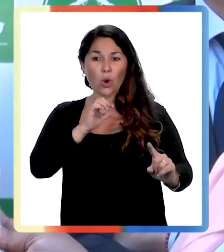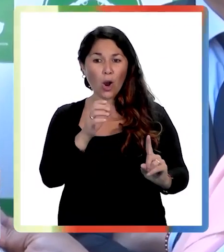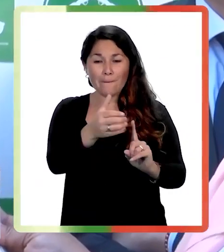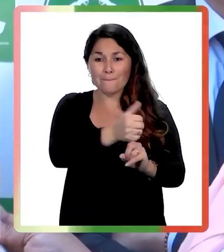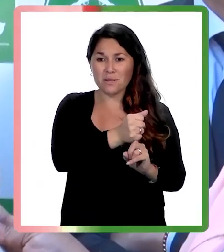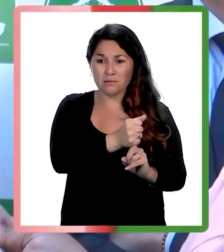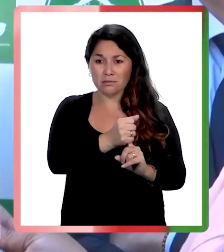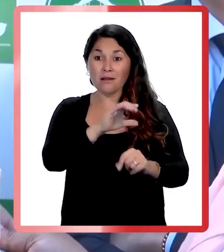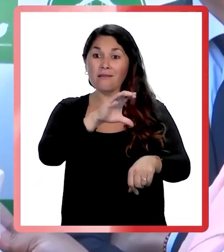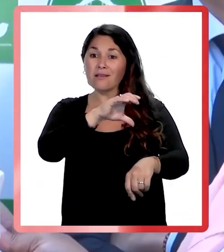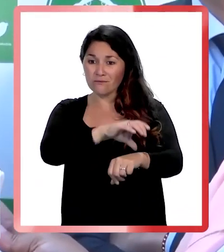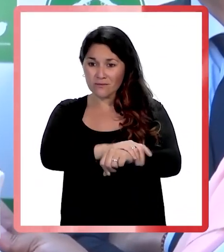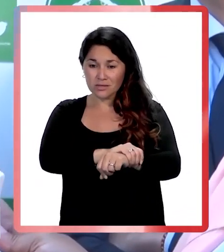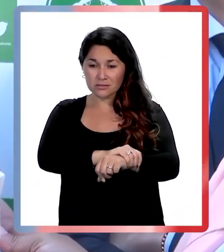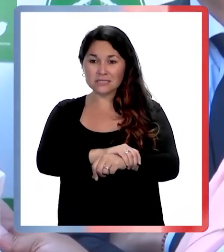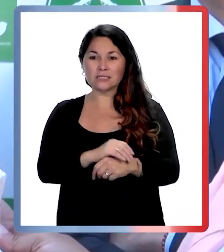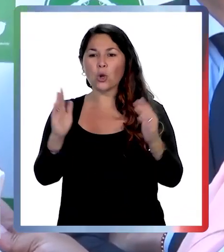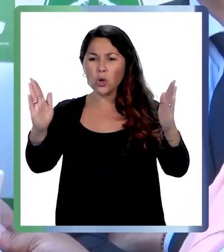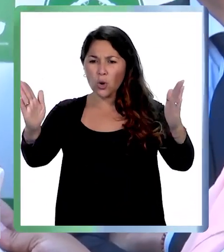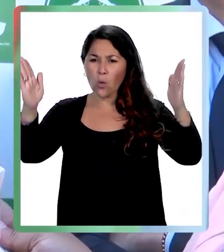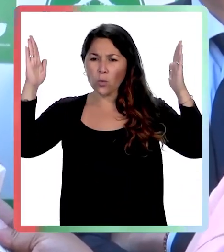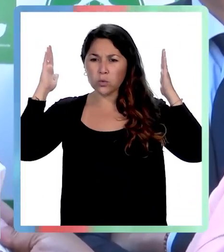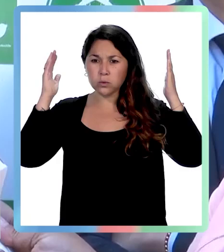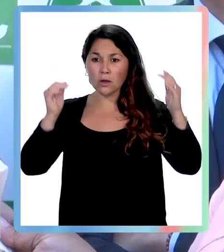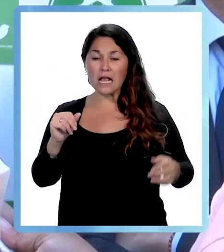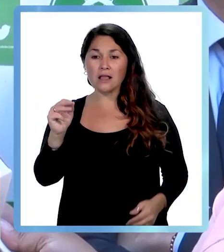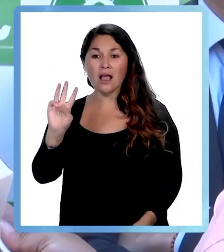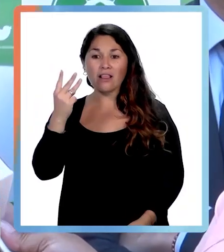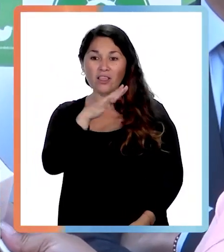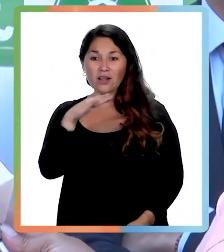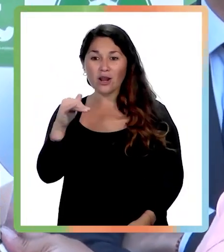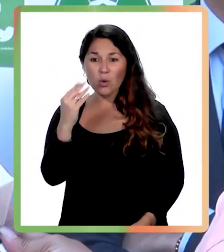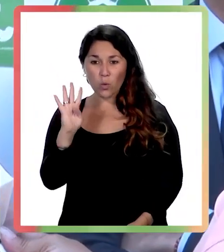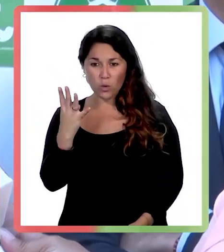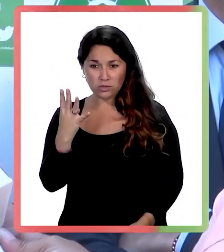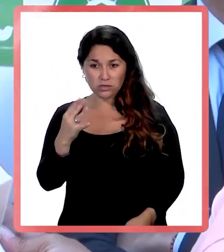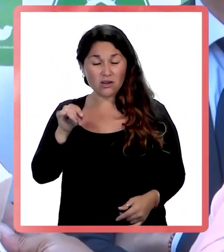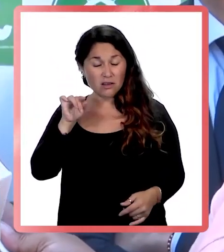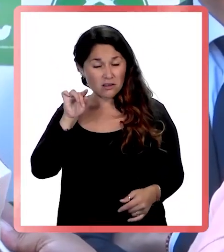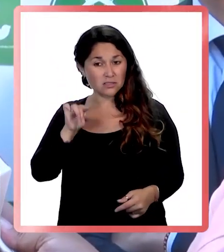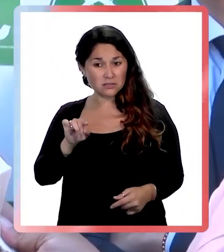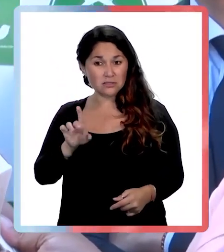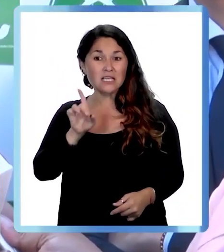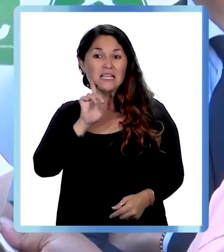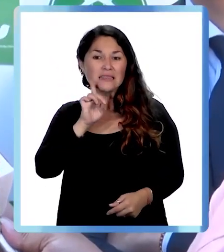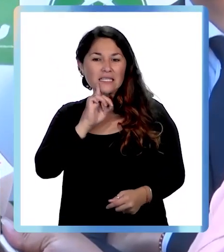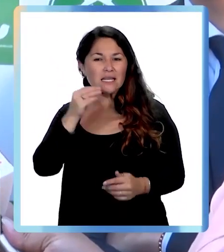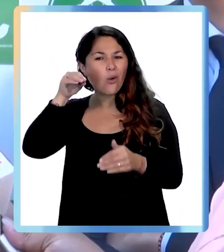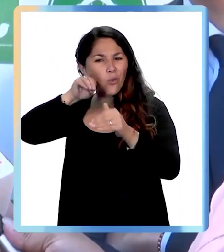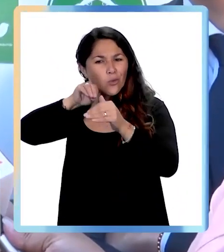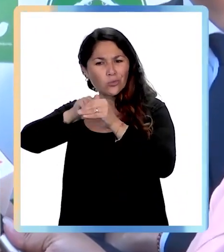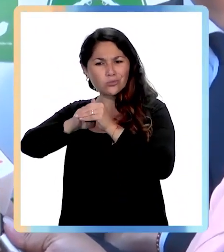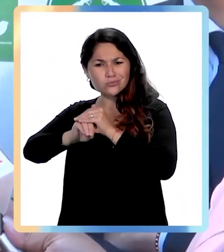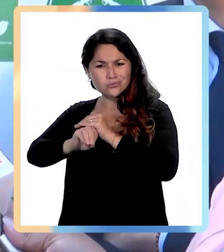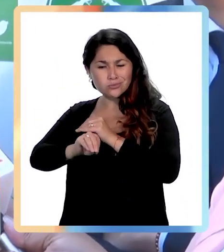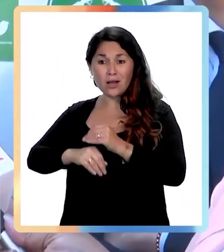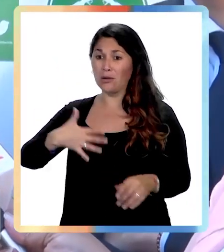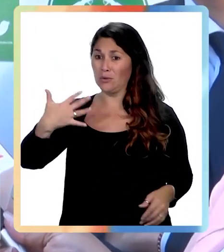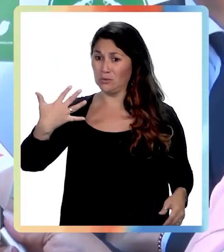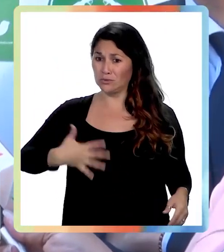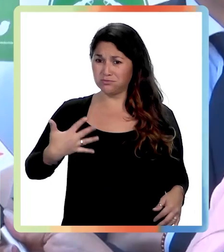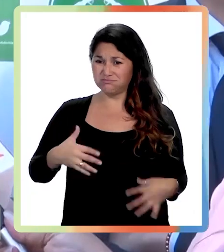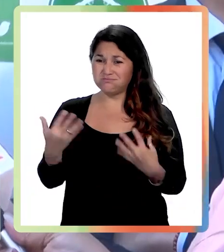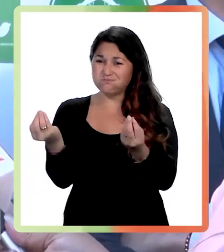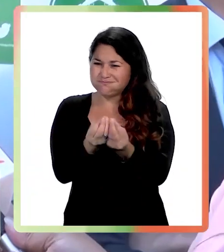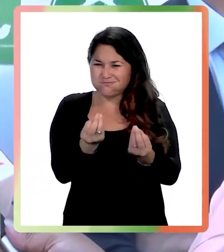y de este camión 3/4 que mantenía en su interior esta cantidad importante